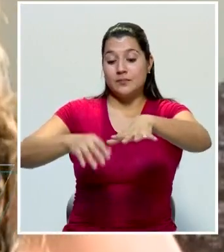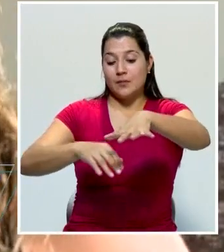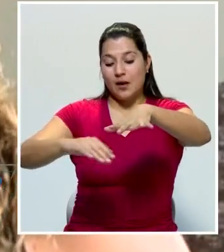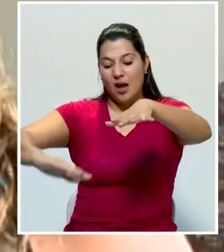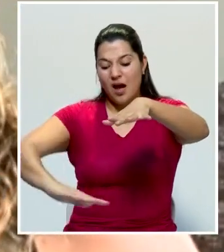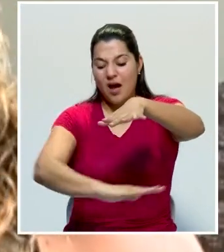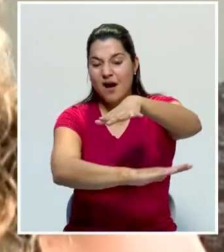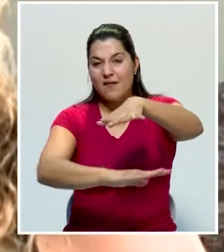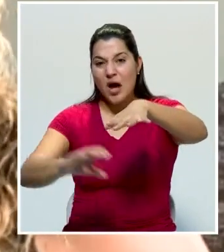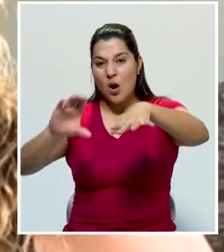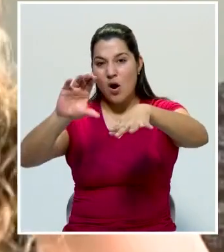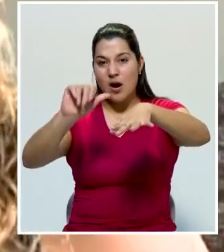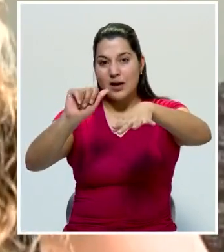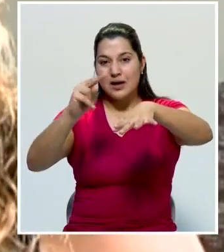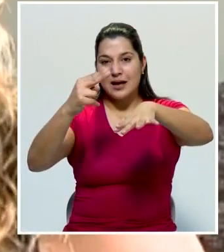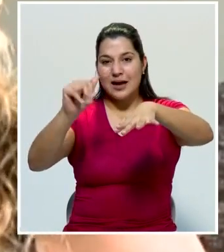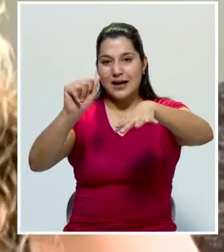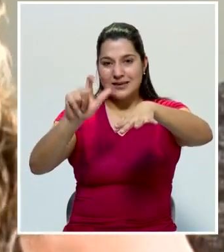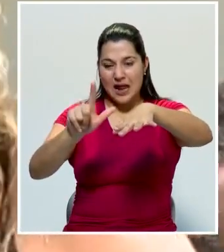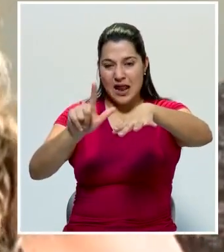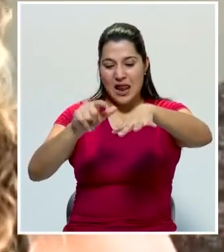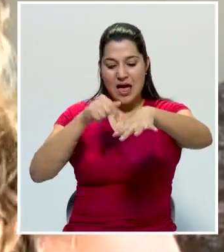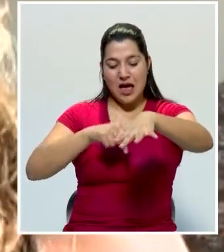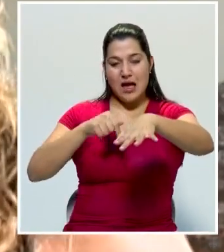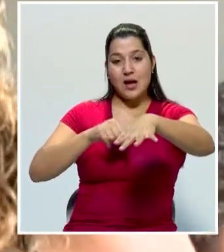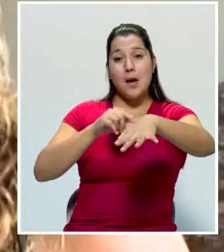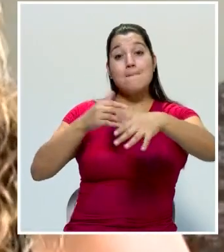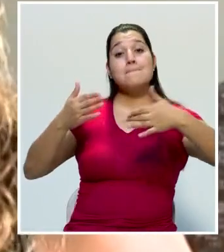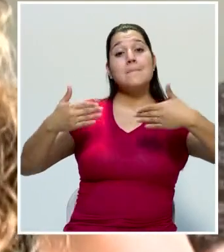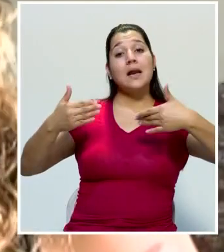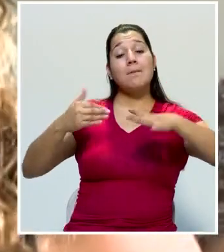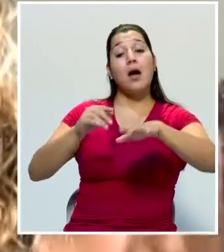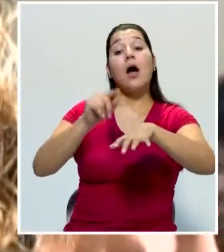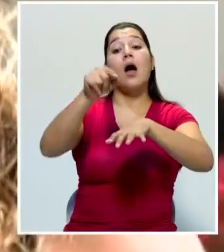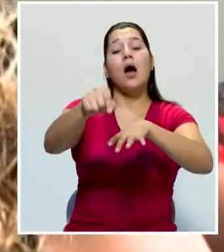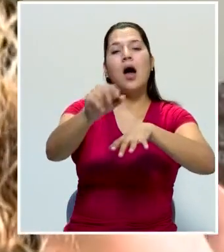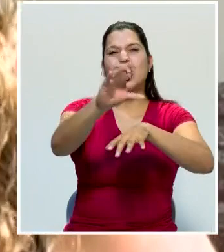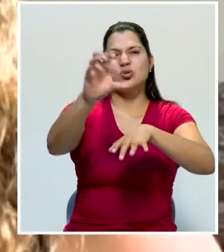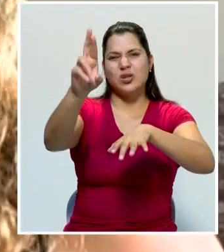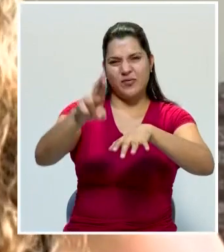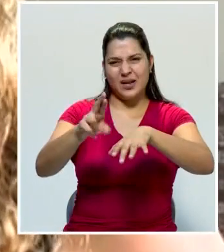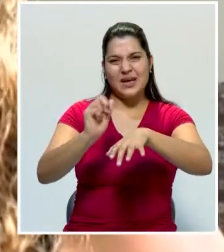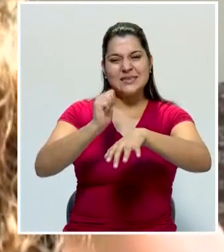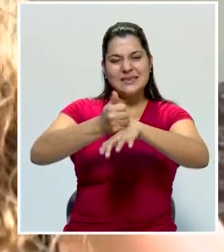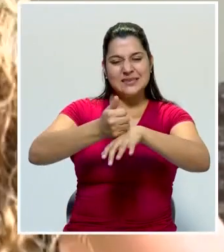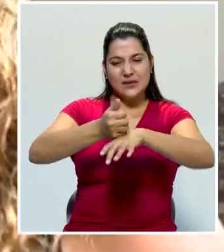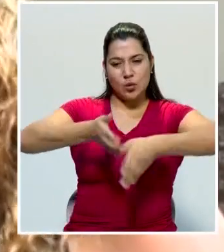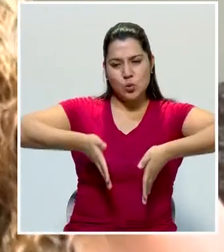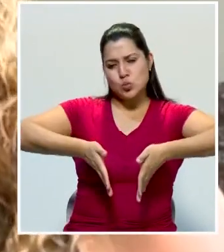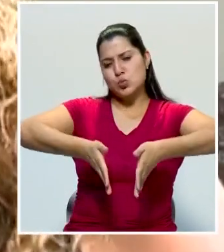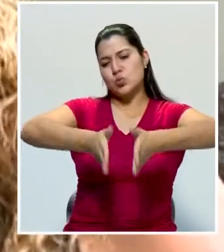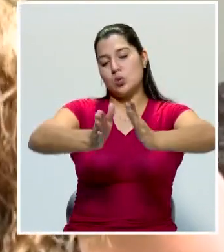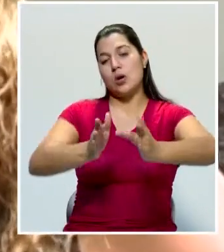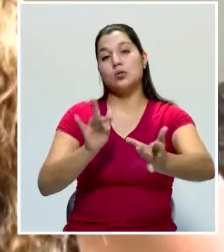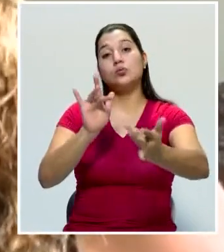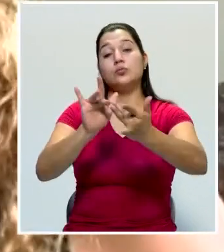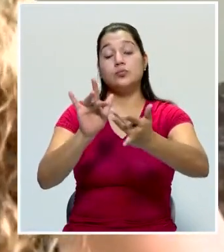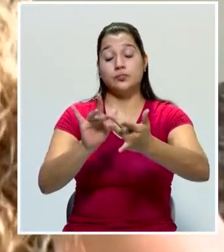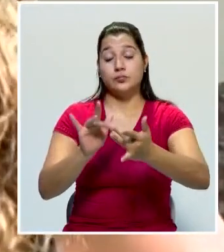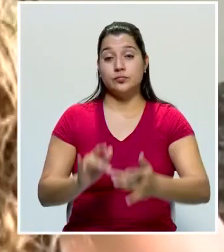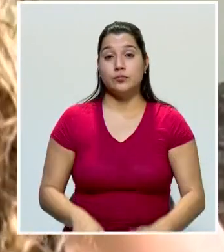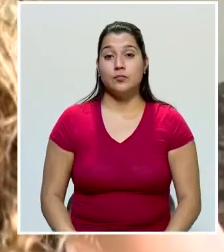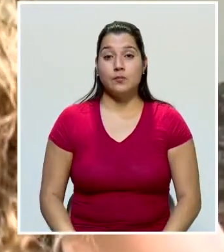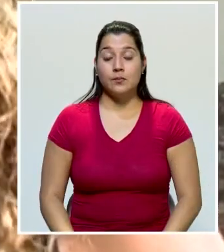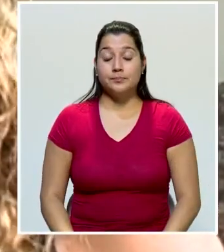la capacidad que tiene el canal y que podríamos estarnos poniendo en la palestra económica, ¿verdad?, y mundial en ese